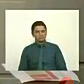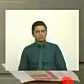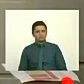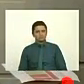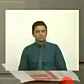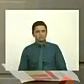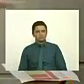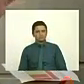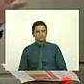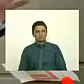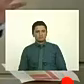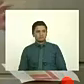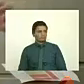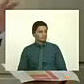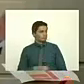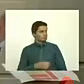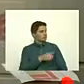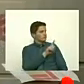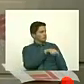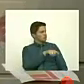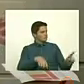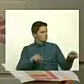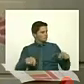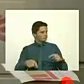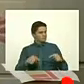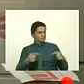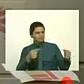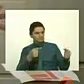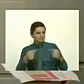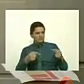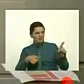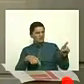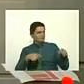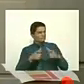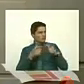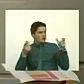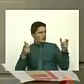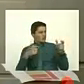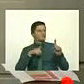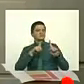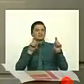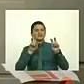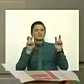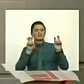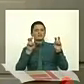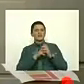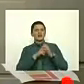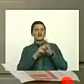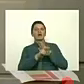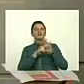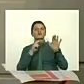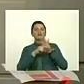impuesto. Ustedes que están discutiendo aquí, la mayoría, muchos, la reforma tributaria